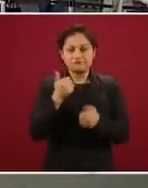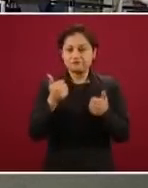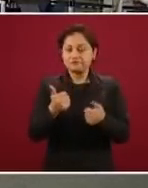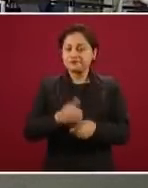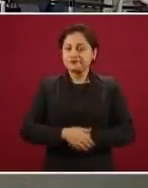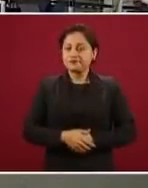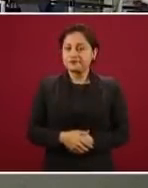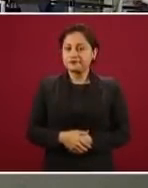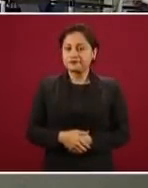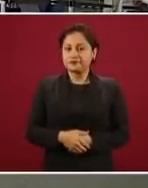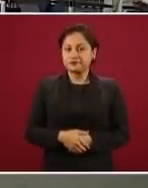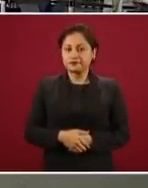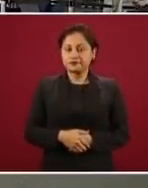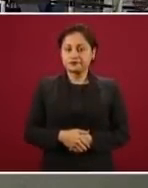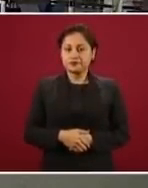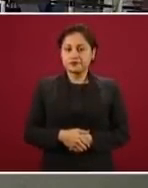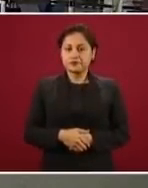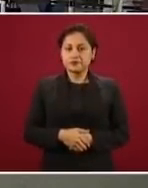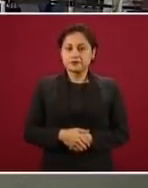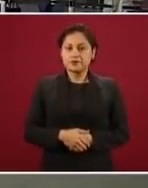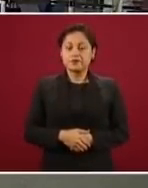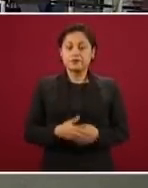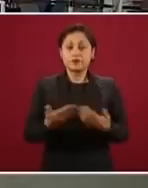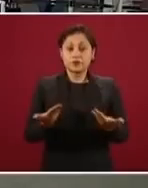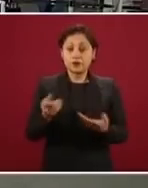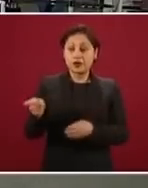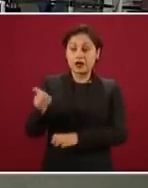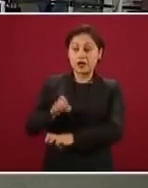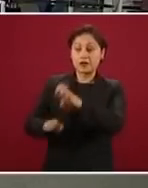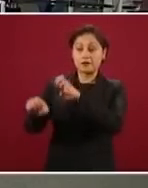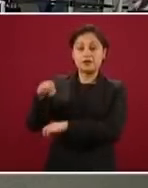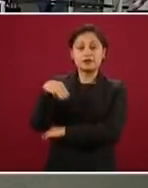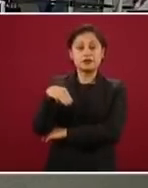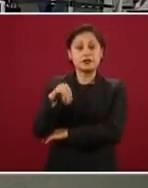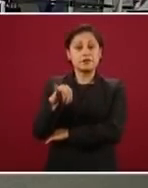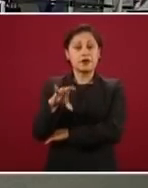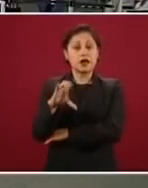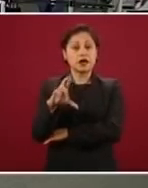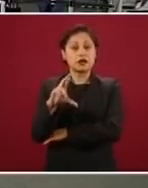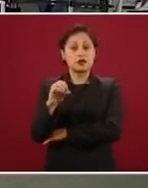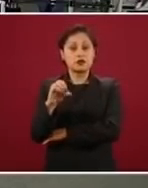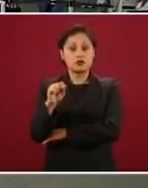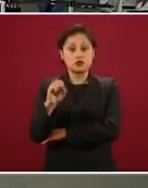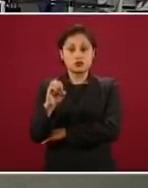en términos generales microsoft ha decidido